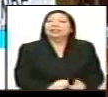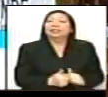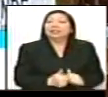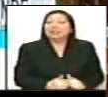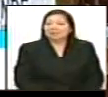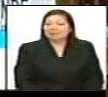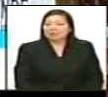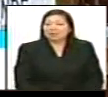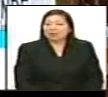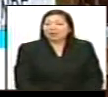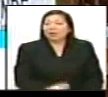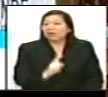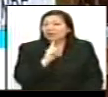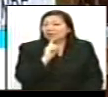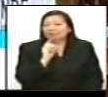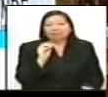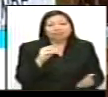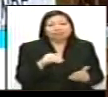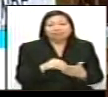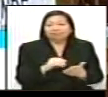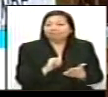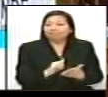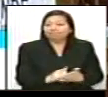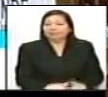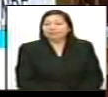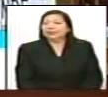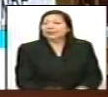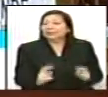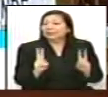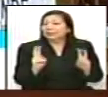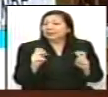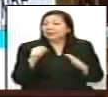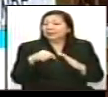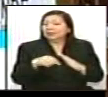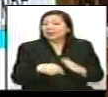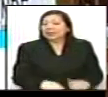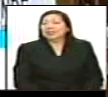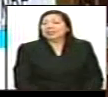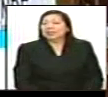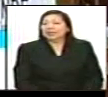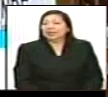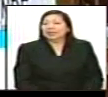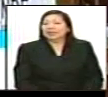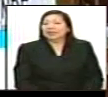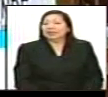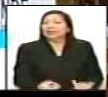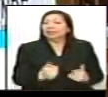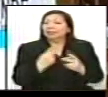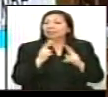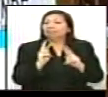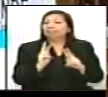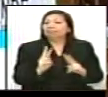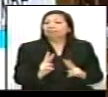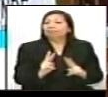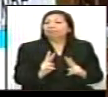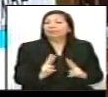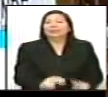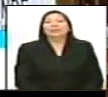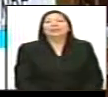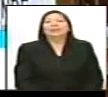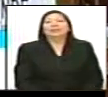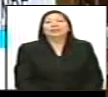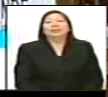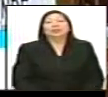modificable, y no estamos apuntando al tema de fondo. El tema de fondo es esta percepción de impunidad,